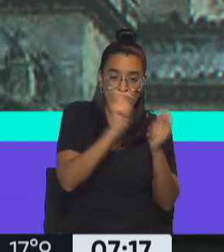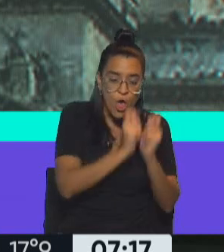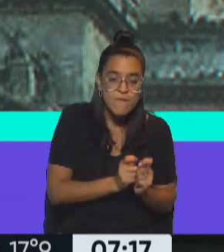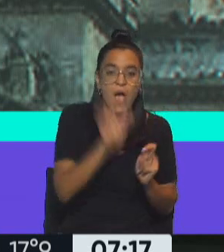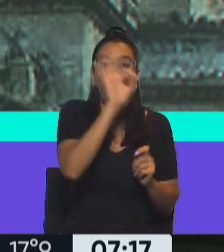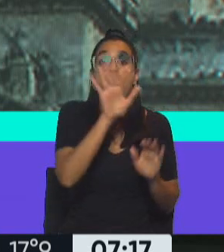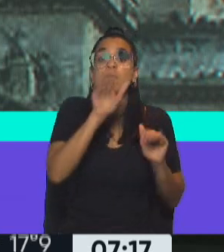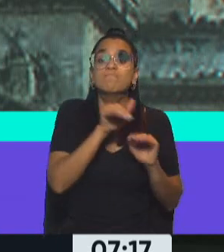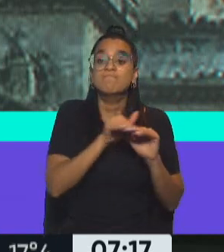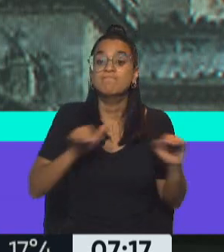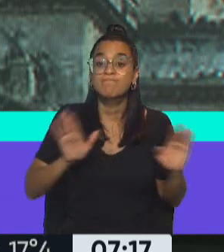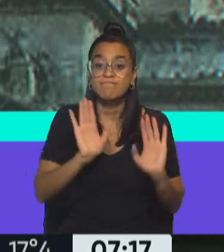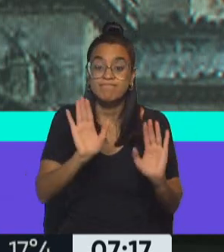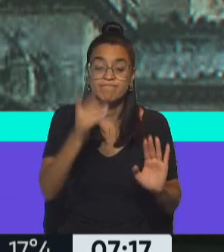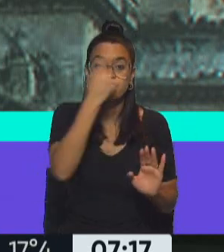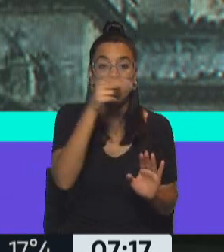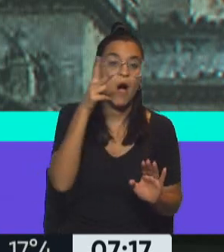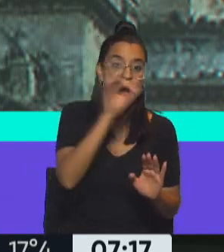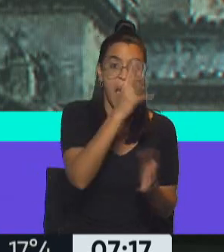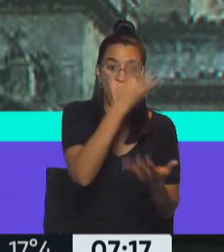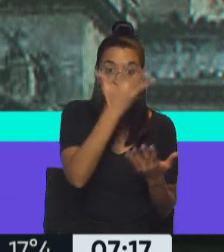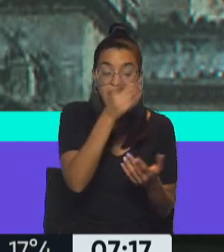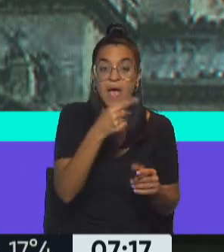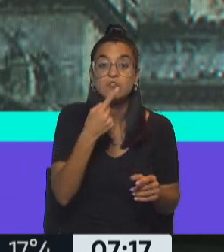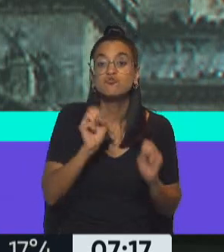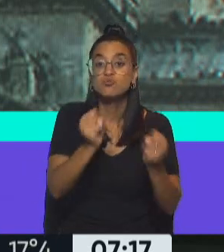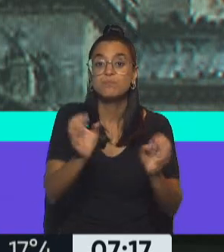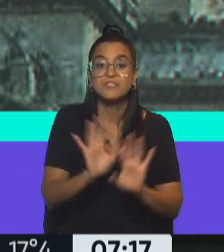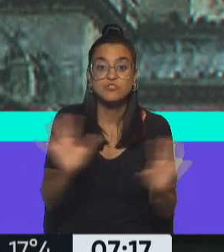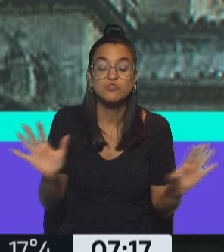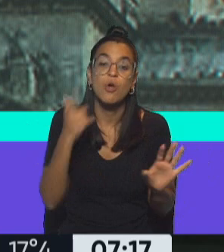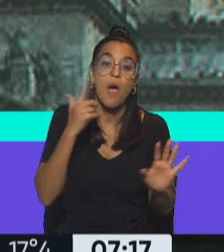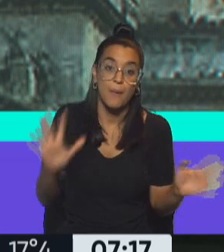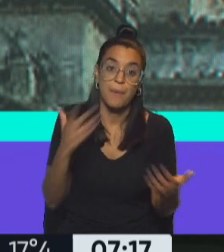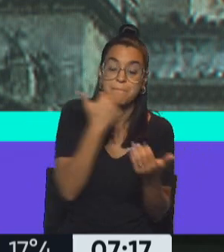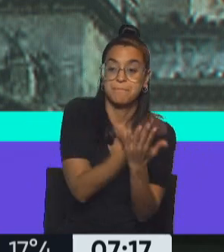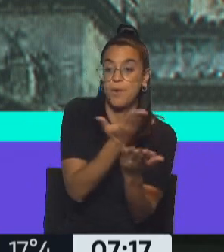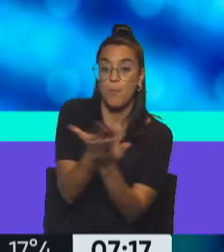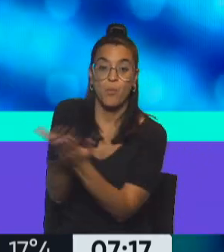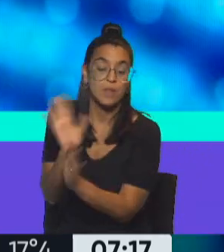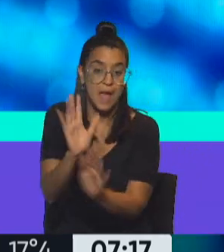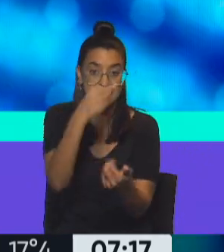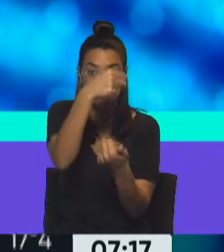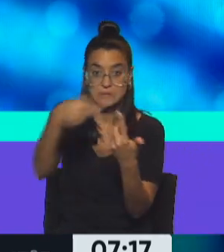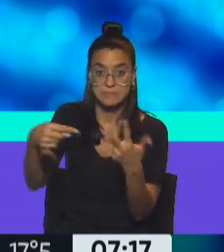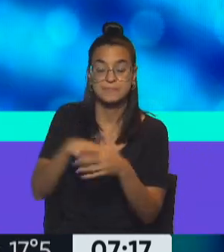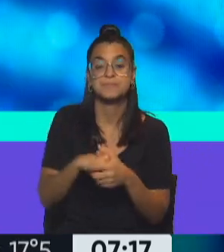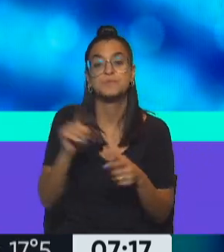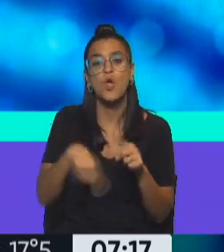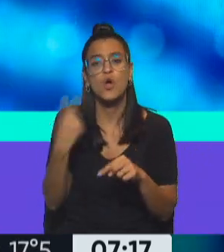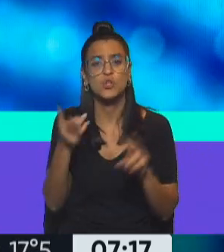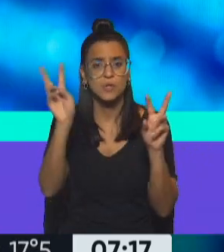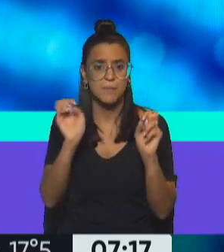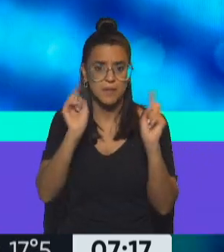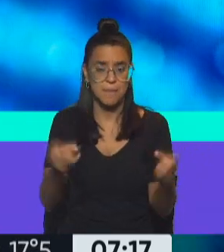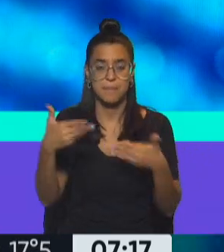en stand-by? Es decir, por 180 días, suspensión. Son las medidas que se barajan por estas horas. Teniendo en cuenta, Flor, además otro tema, ¿no? Que